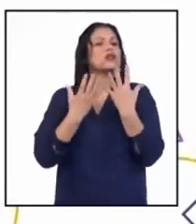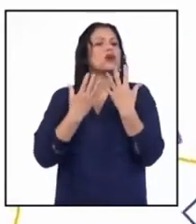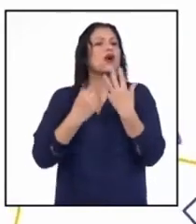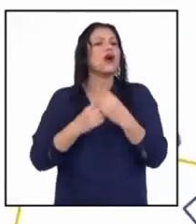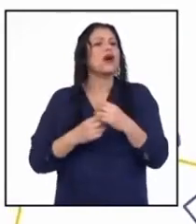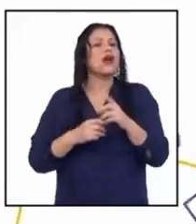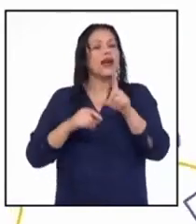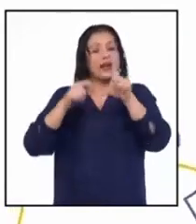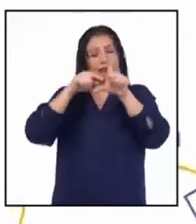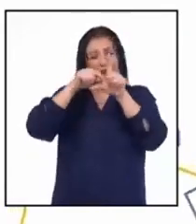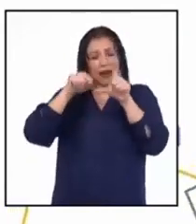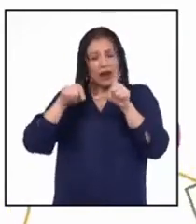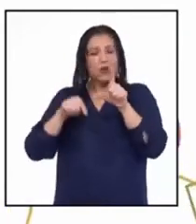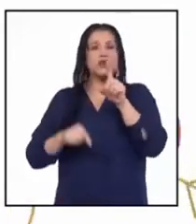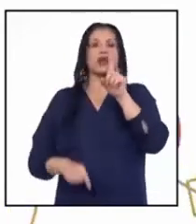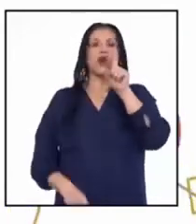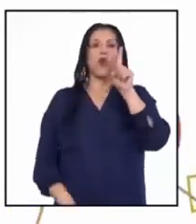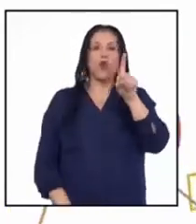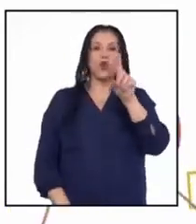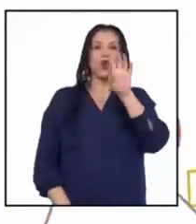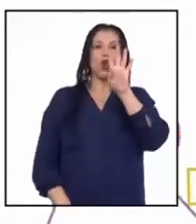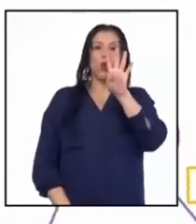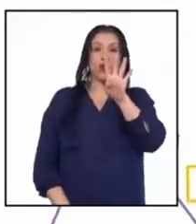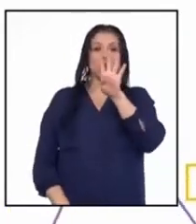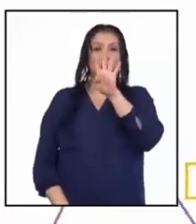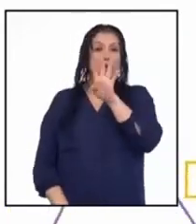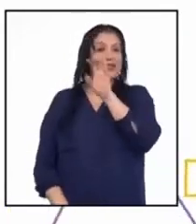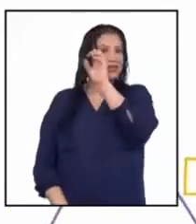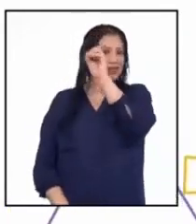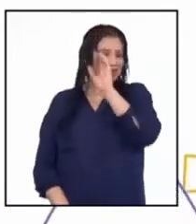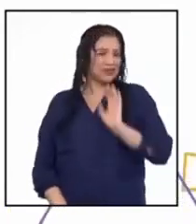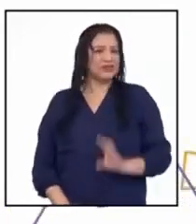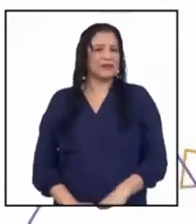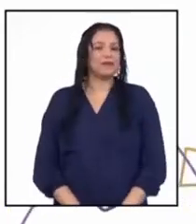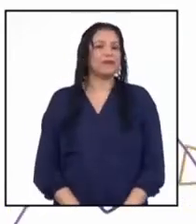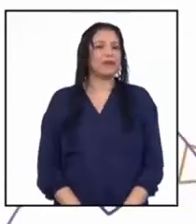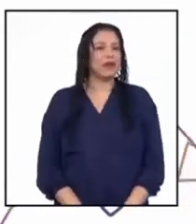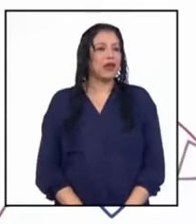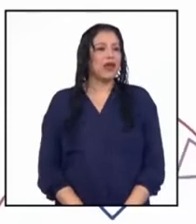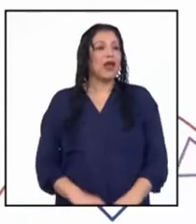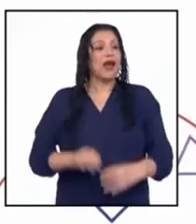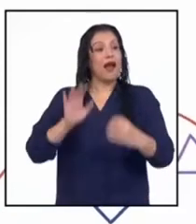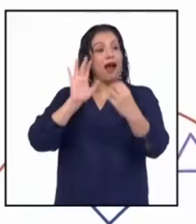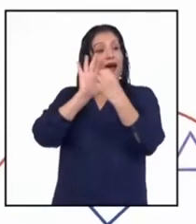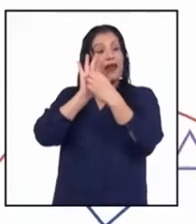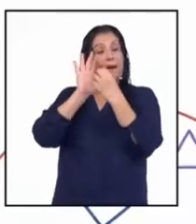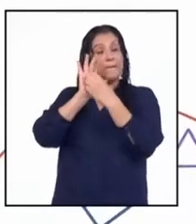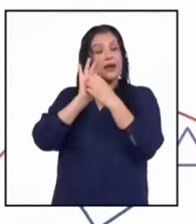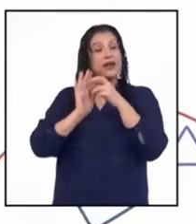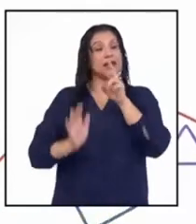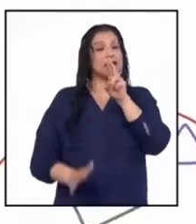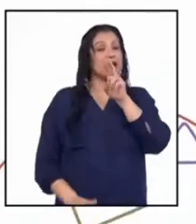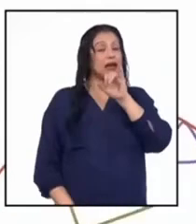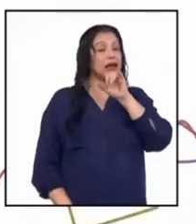el ángulo de 144 grados. A la marca